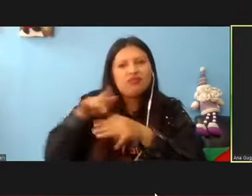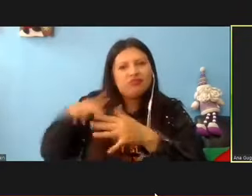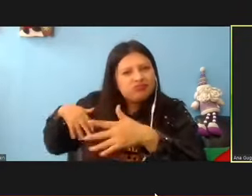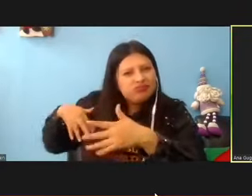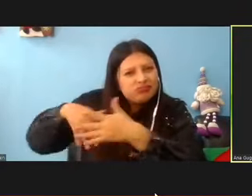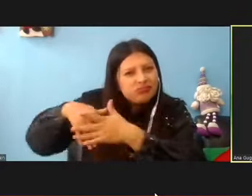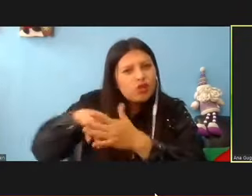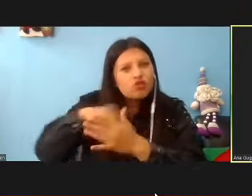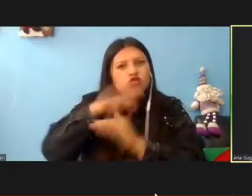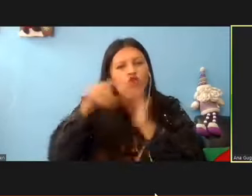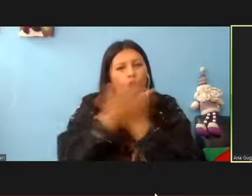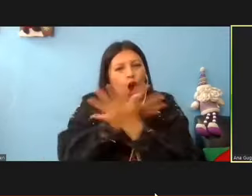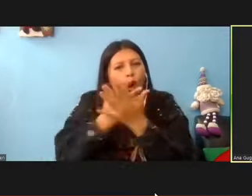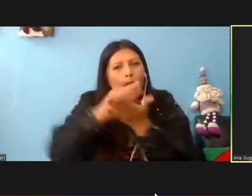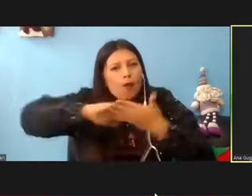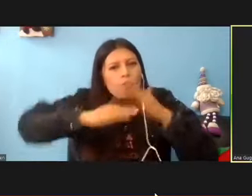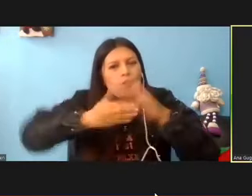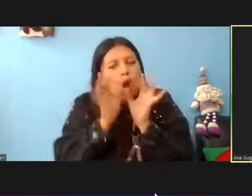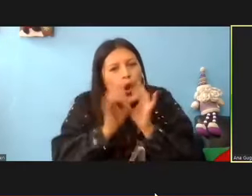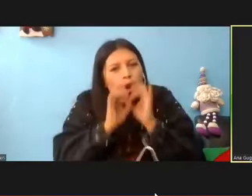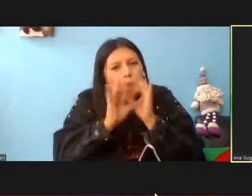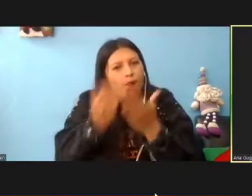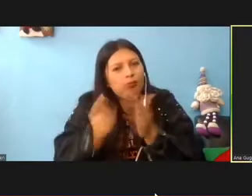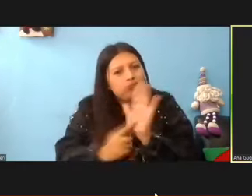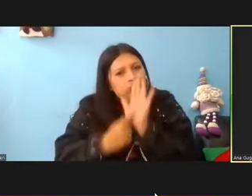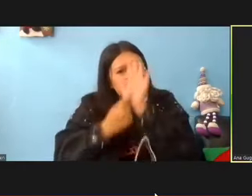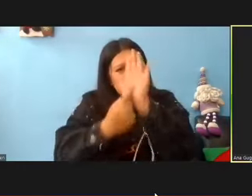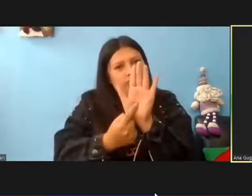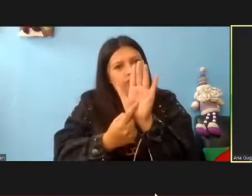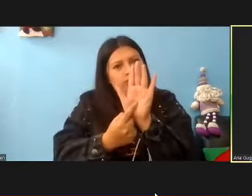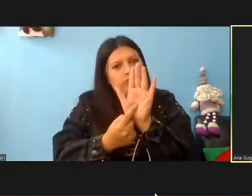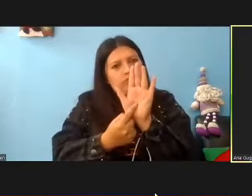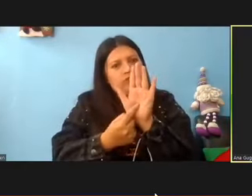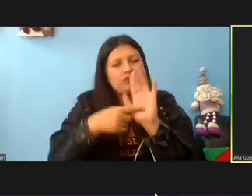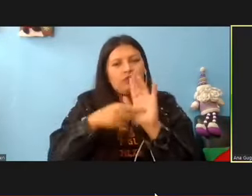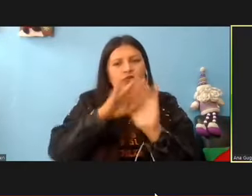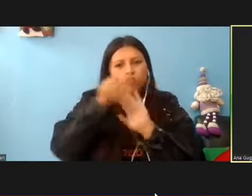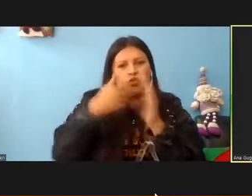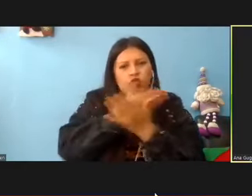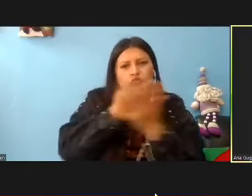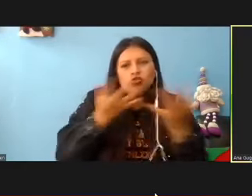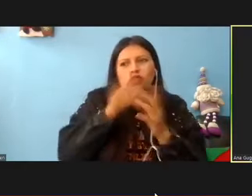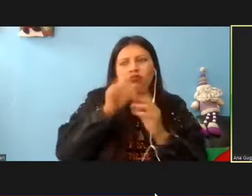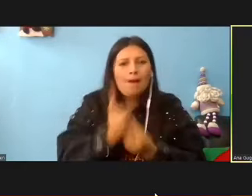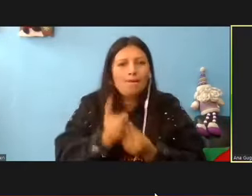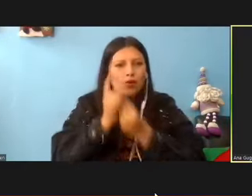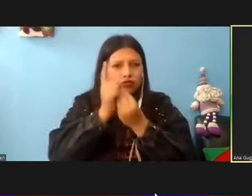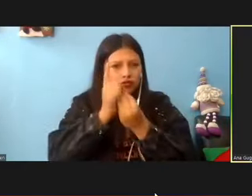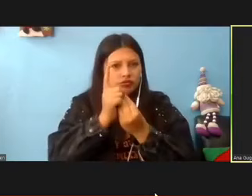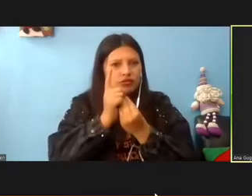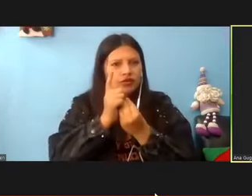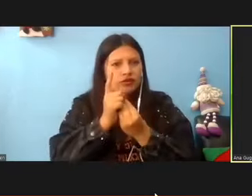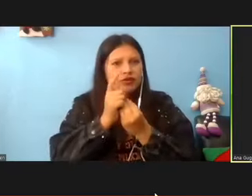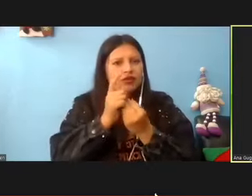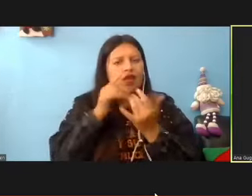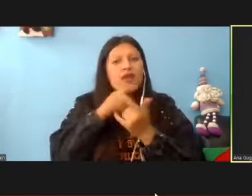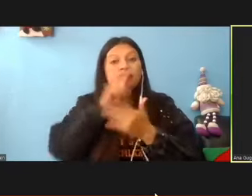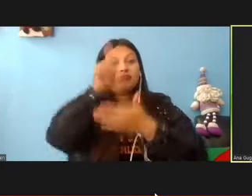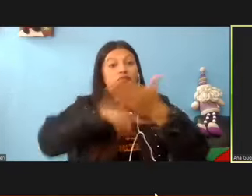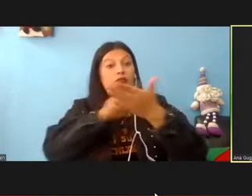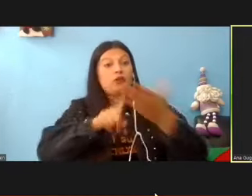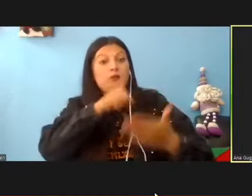también comunitarios, logran poner en entredicho, podemos decir, estas políticas de censura,